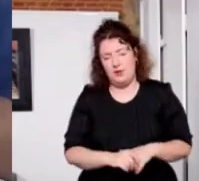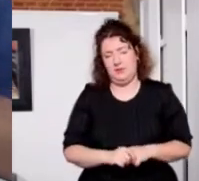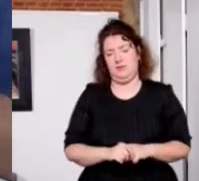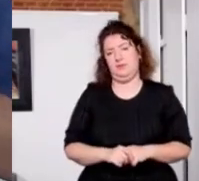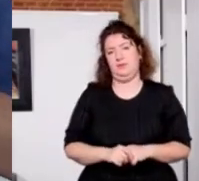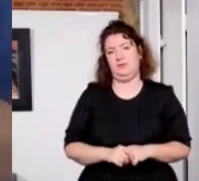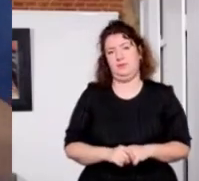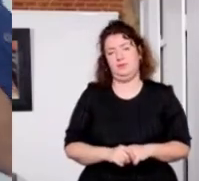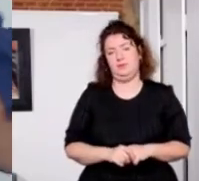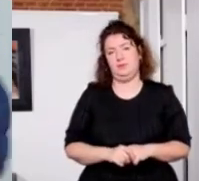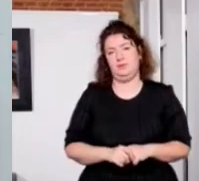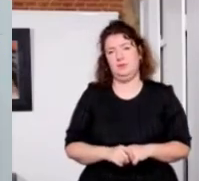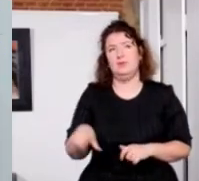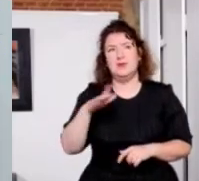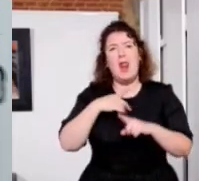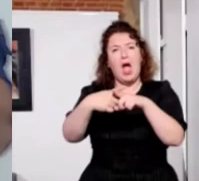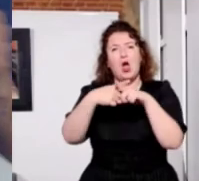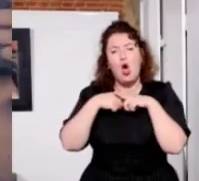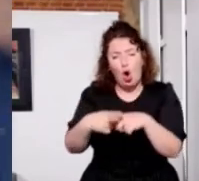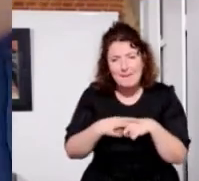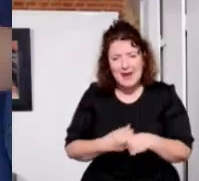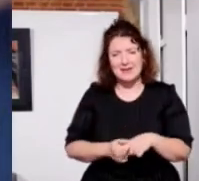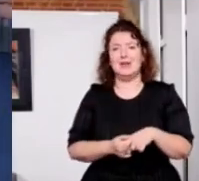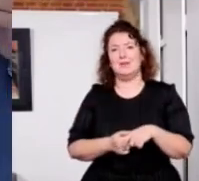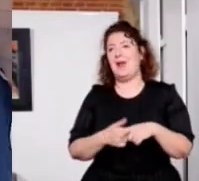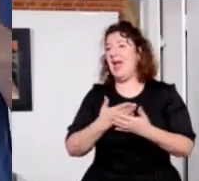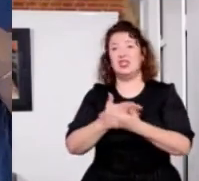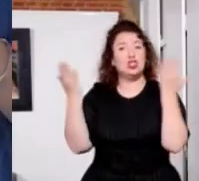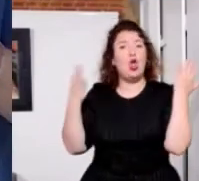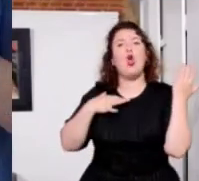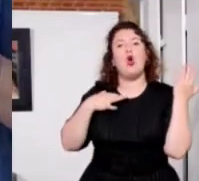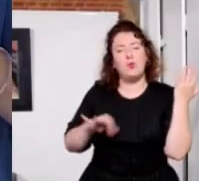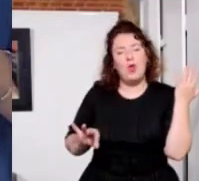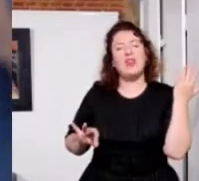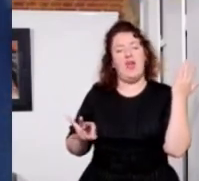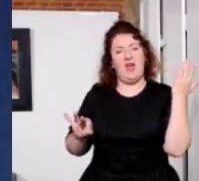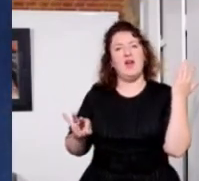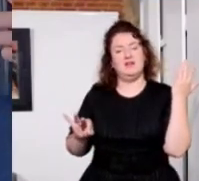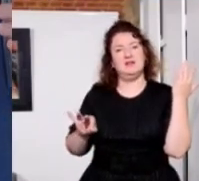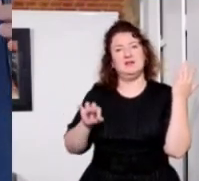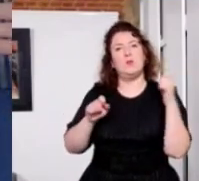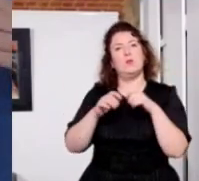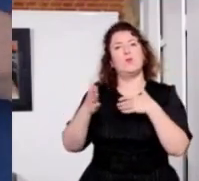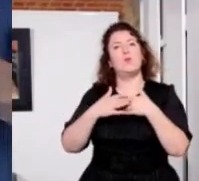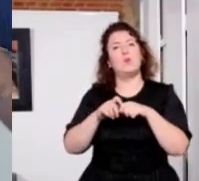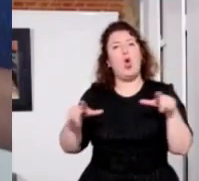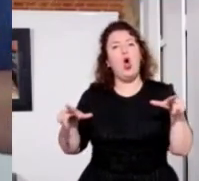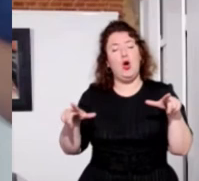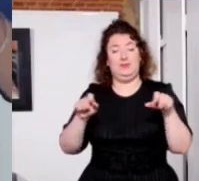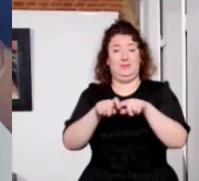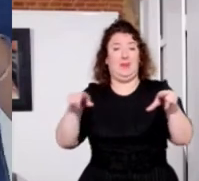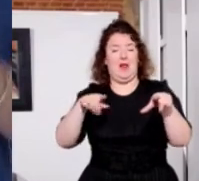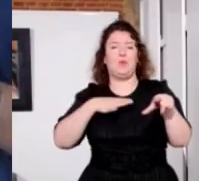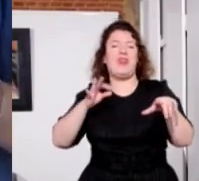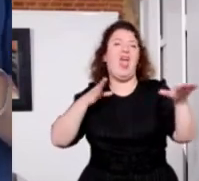conocimiento, para así compartirlo, para así que todo el mundo tenga acceso a este portal que nos va a abrir